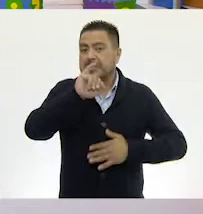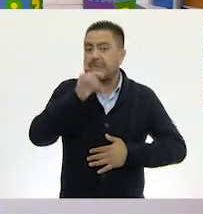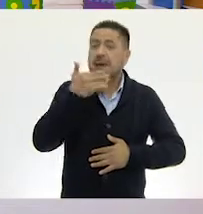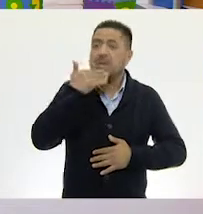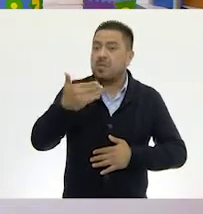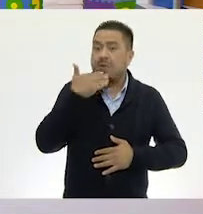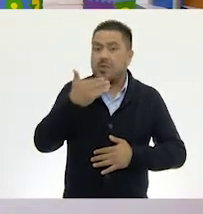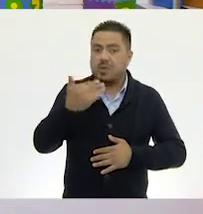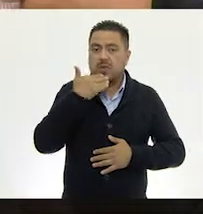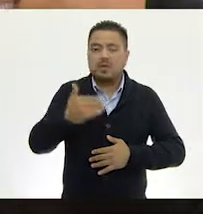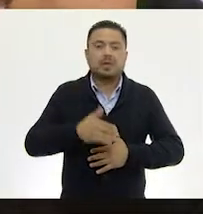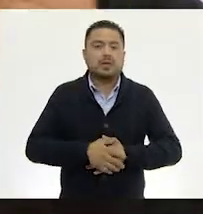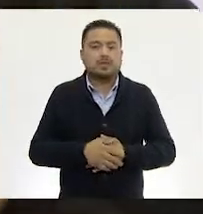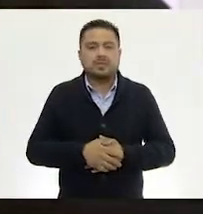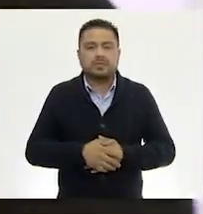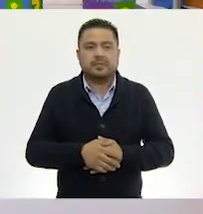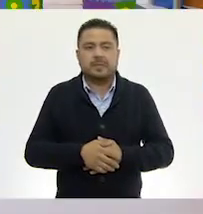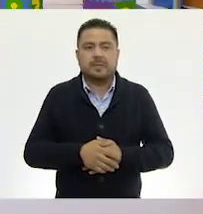Muy bien.